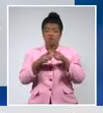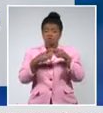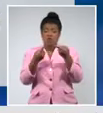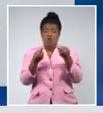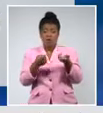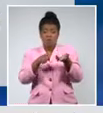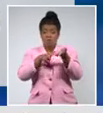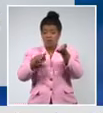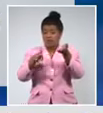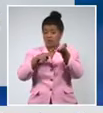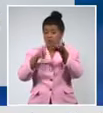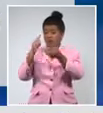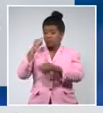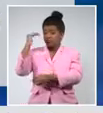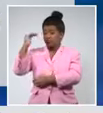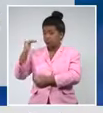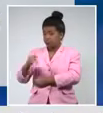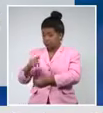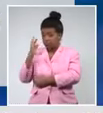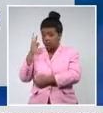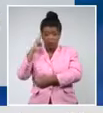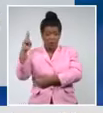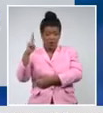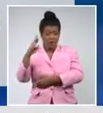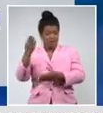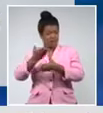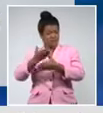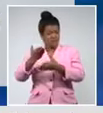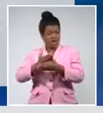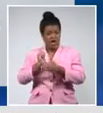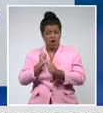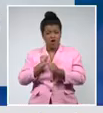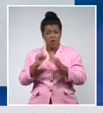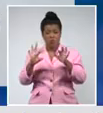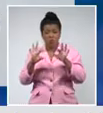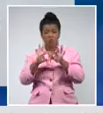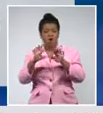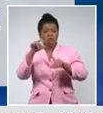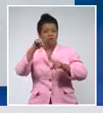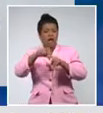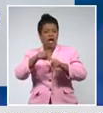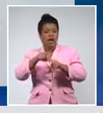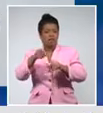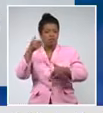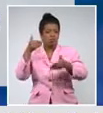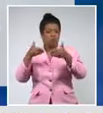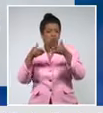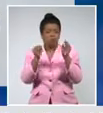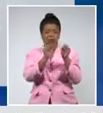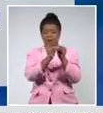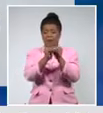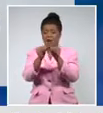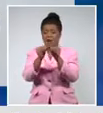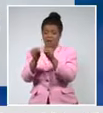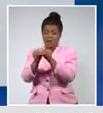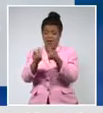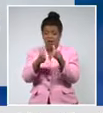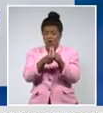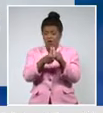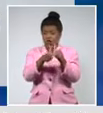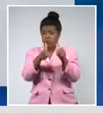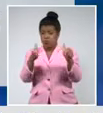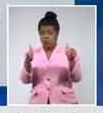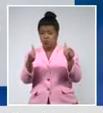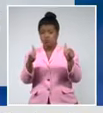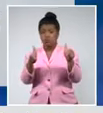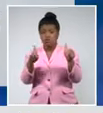¿te acuerdas, Pepe? Sí, cómo no. Santiago, Guantánamo, con una elevada transmisión, que cuando veíamos el mapa eran 2 focos rojos